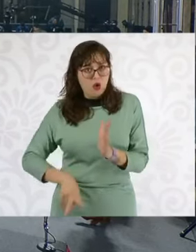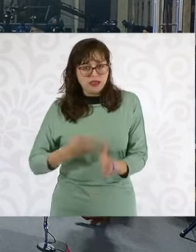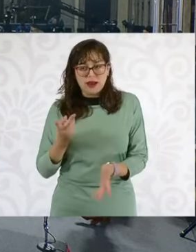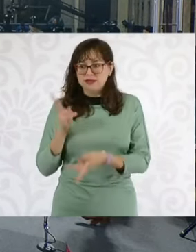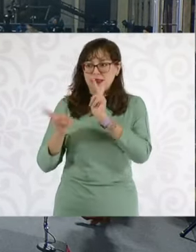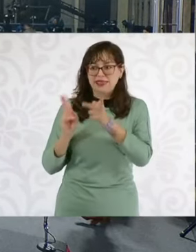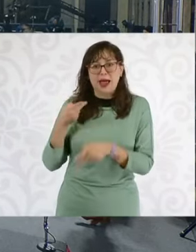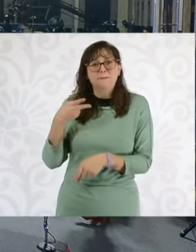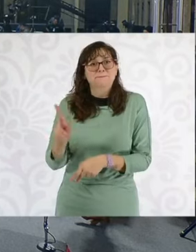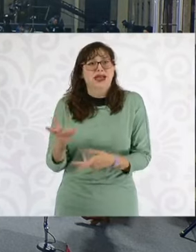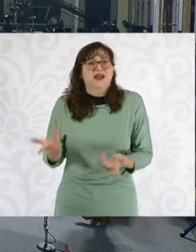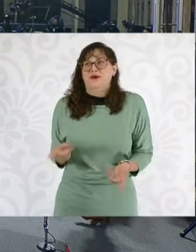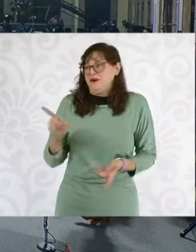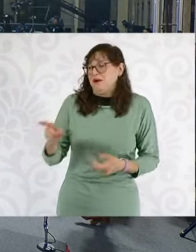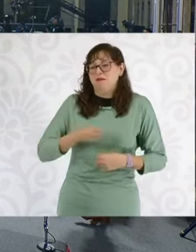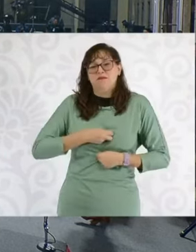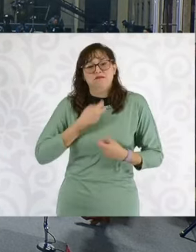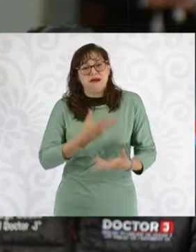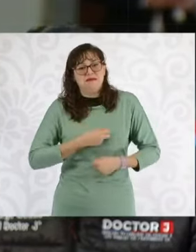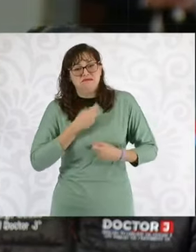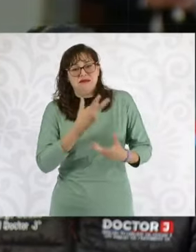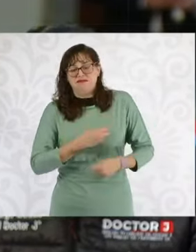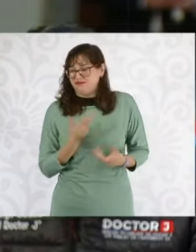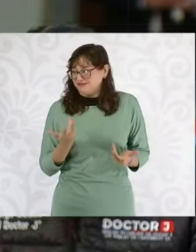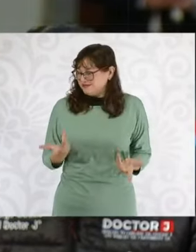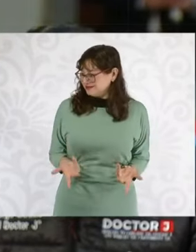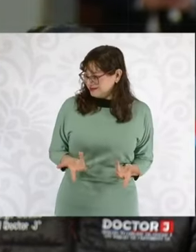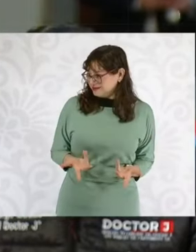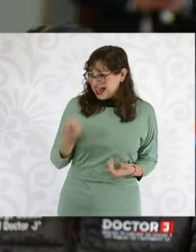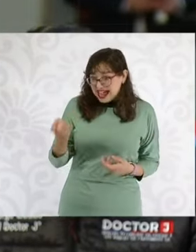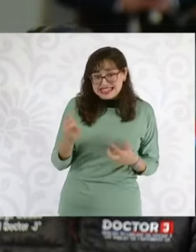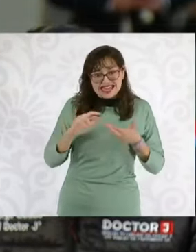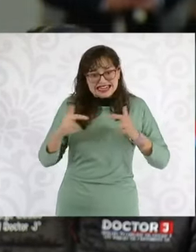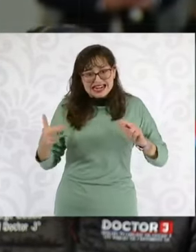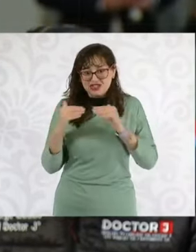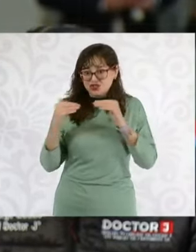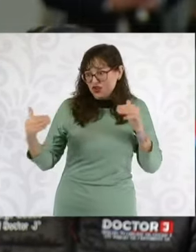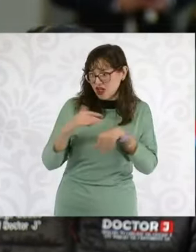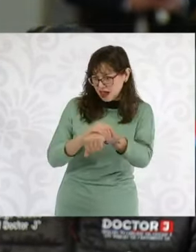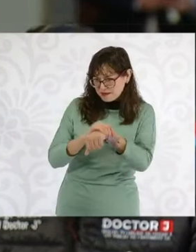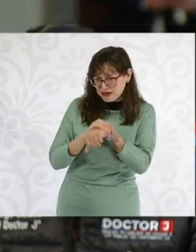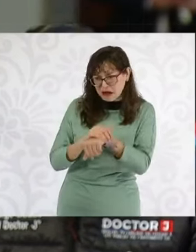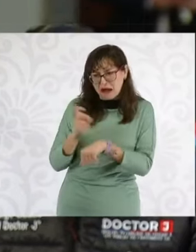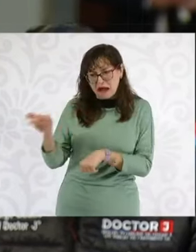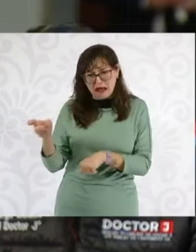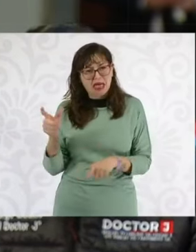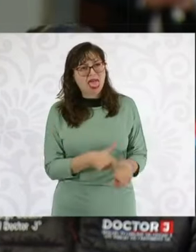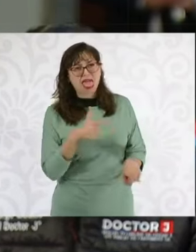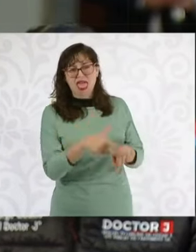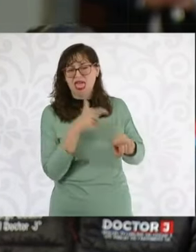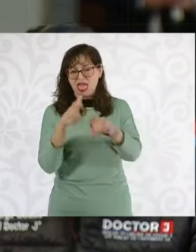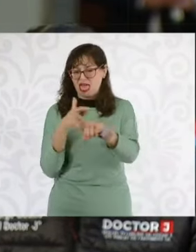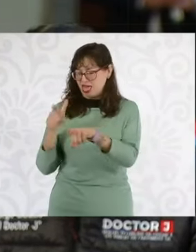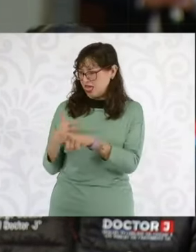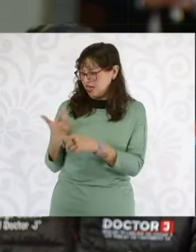si es también digno de una relación de iguales y de amigos, pues que siga también